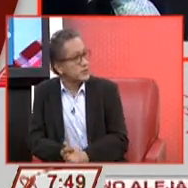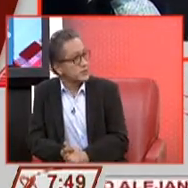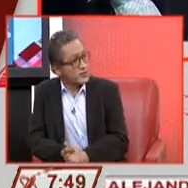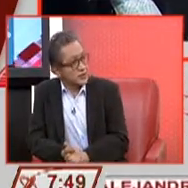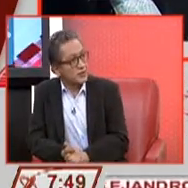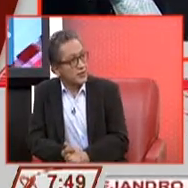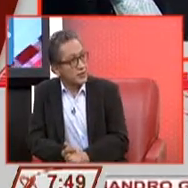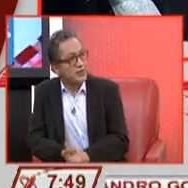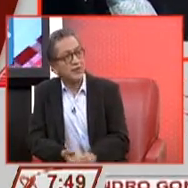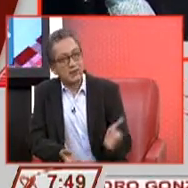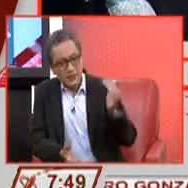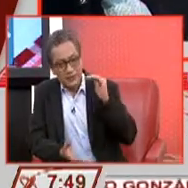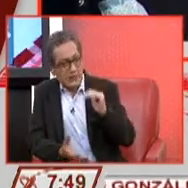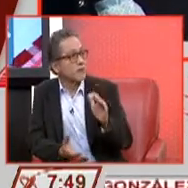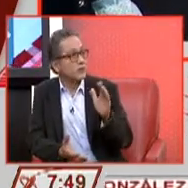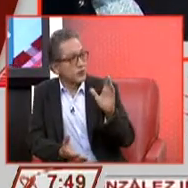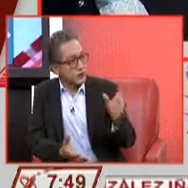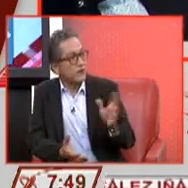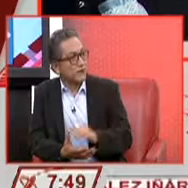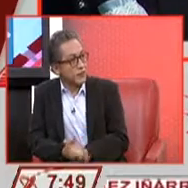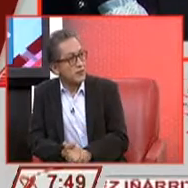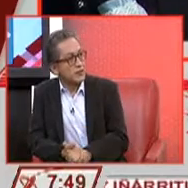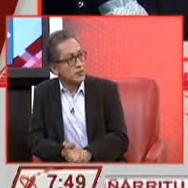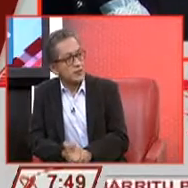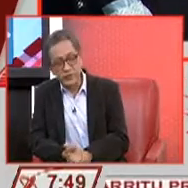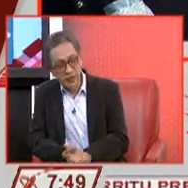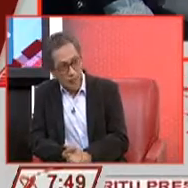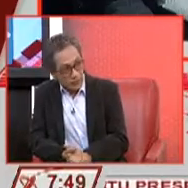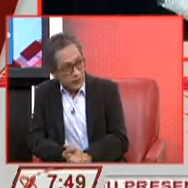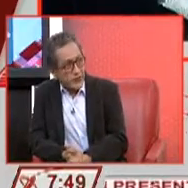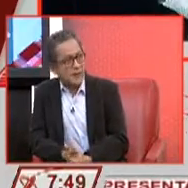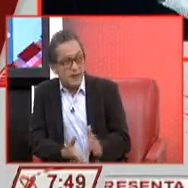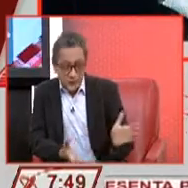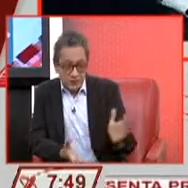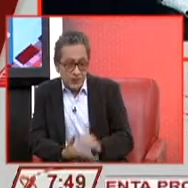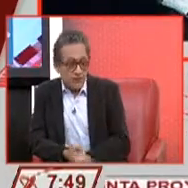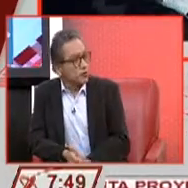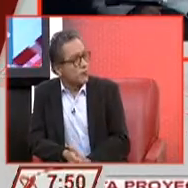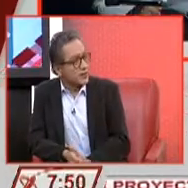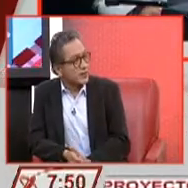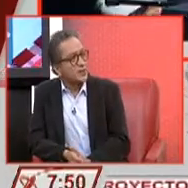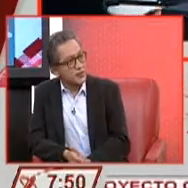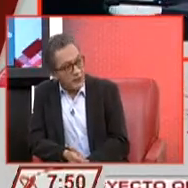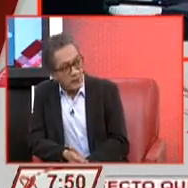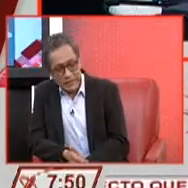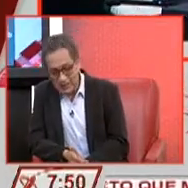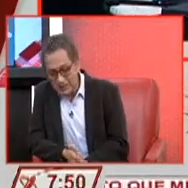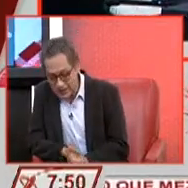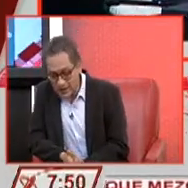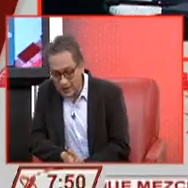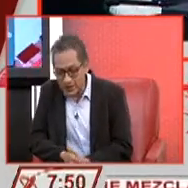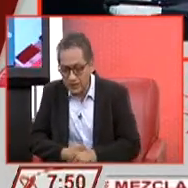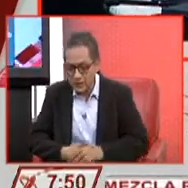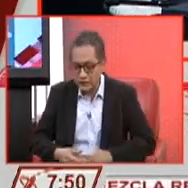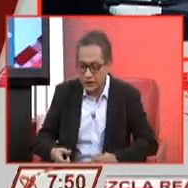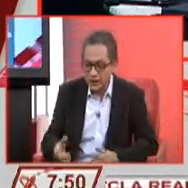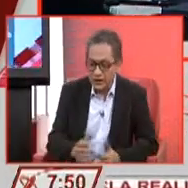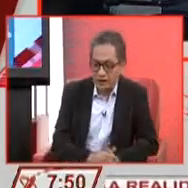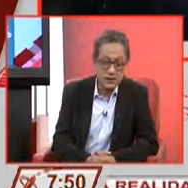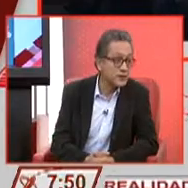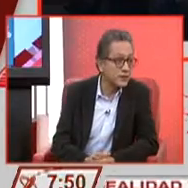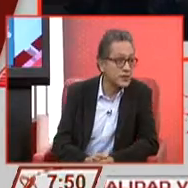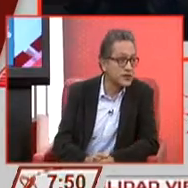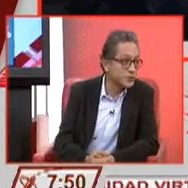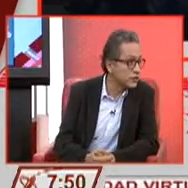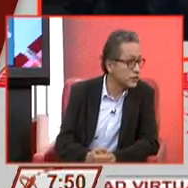nos iremos deshaciendo, que aunque seamos como la flor, nos secaremos. Esto les quiero compartir, los invito a que se acerquen justamente